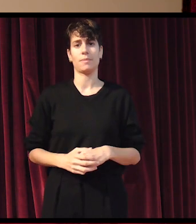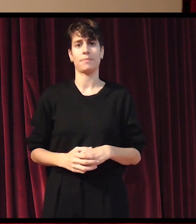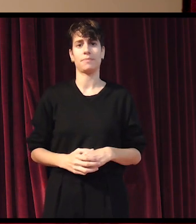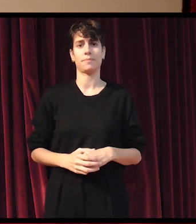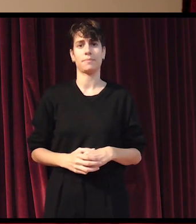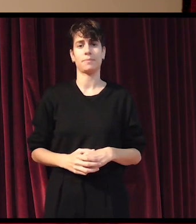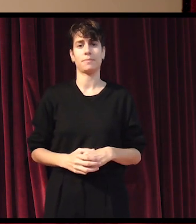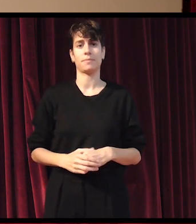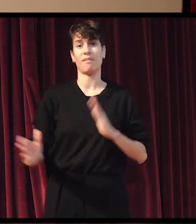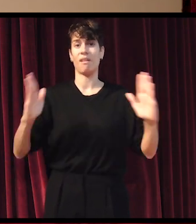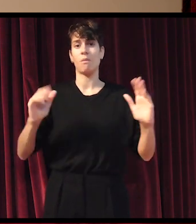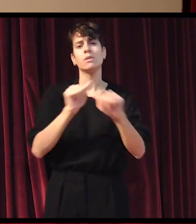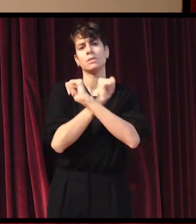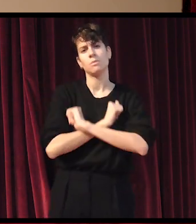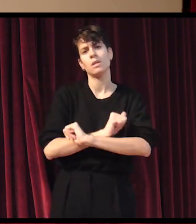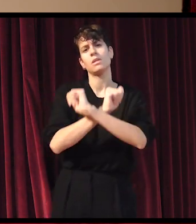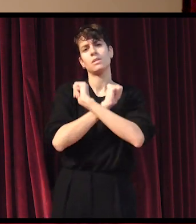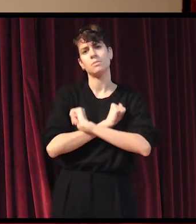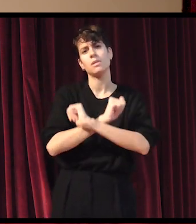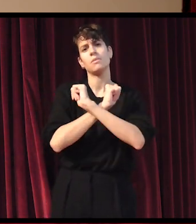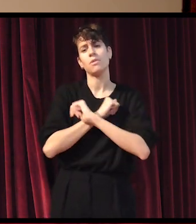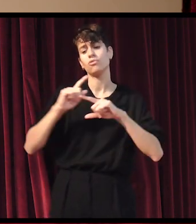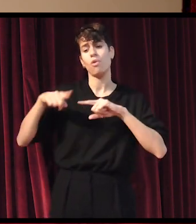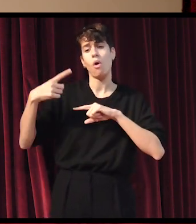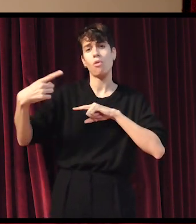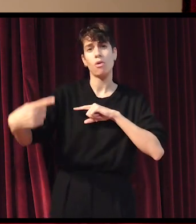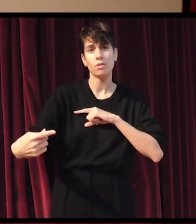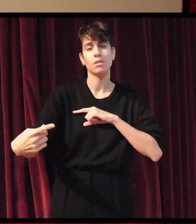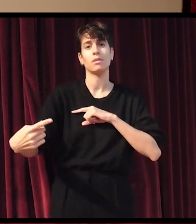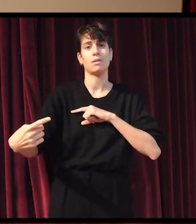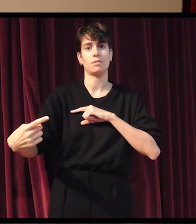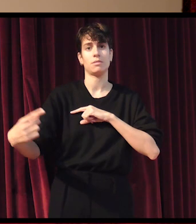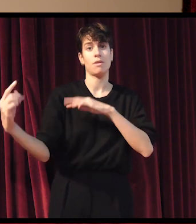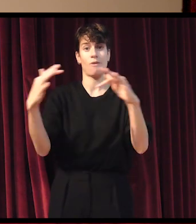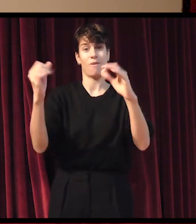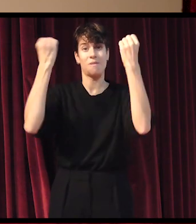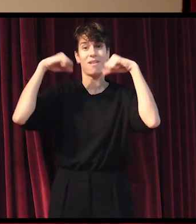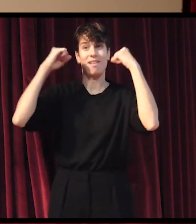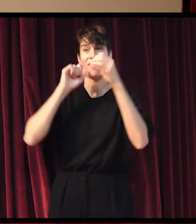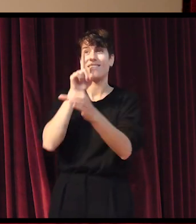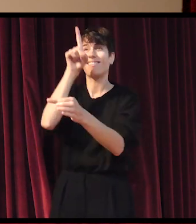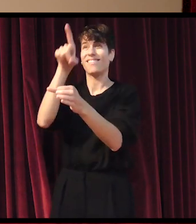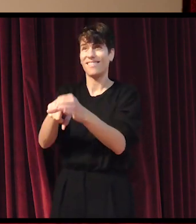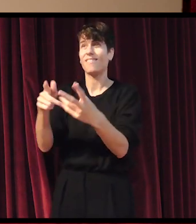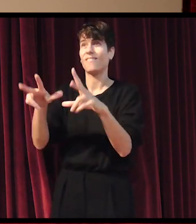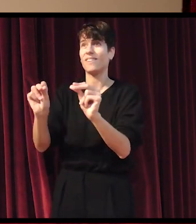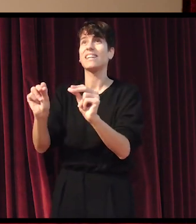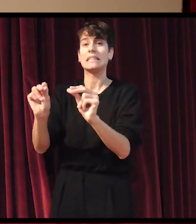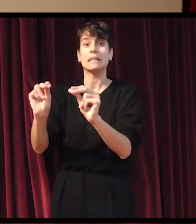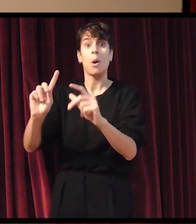ejemplo, cada semana, cada día que tenía que entrenar, cada día que salía de entrenar, preguntaba si iba a poder jugar el siguiente